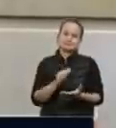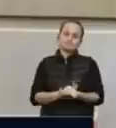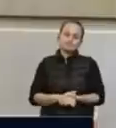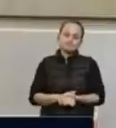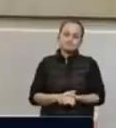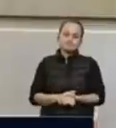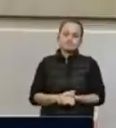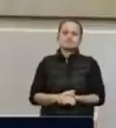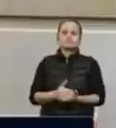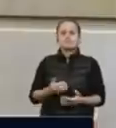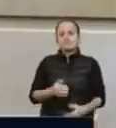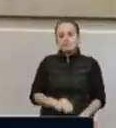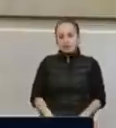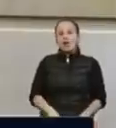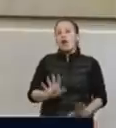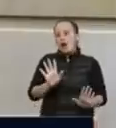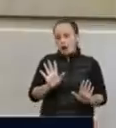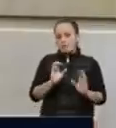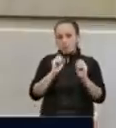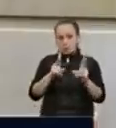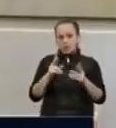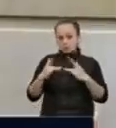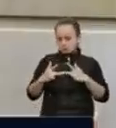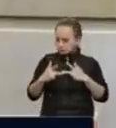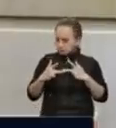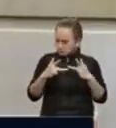sido con la mejor buena fe.